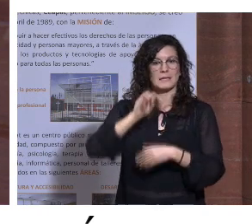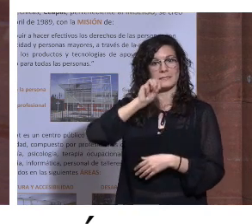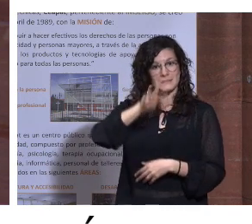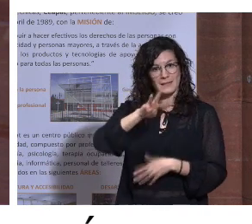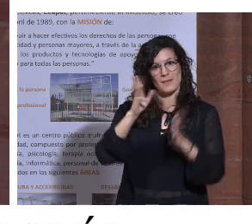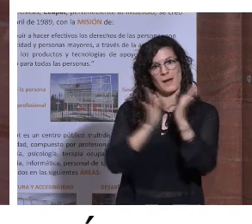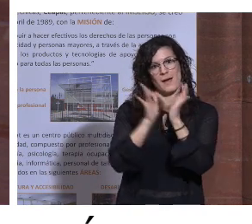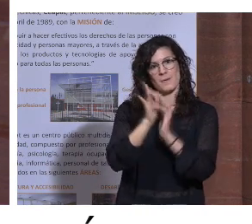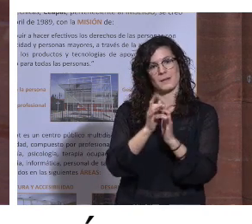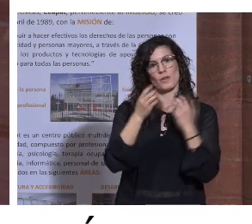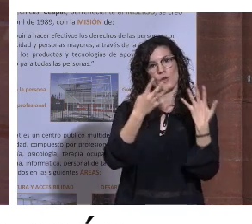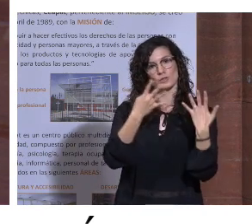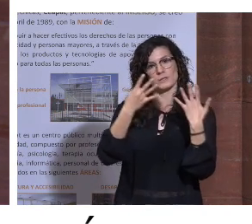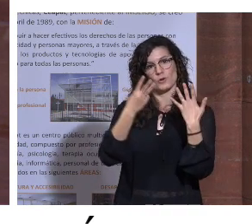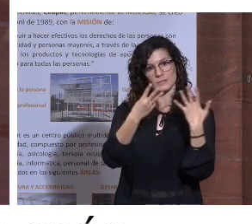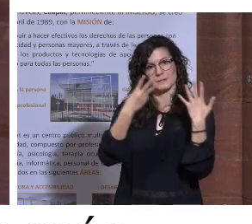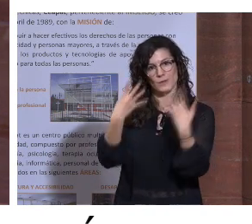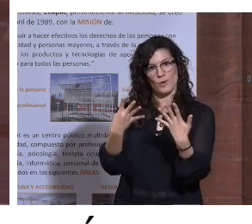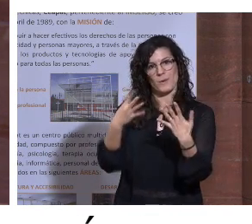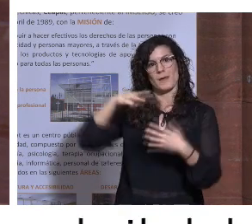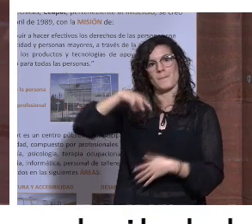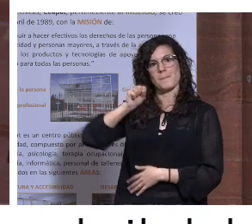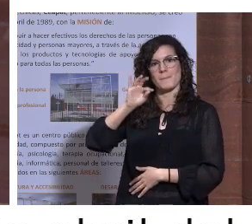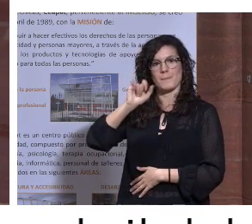abril del 89, Matilde Fernández.